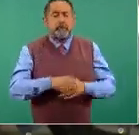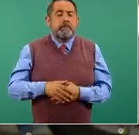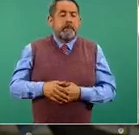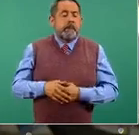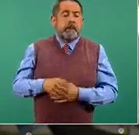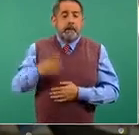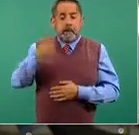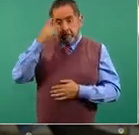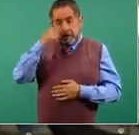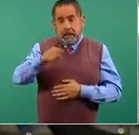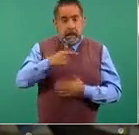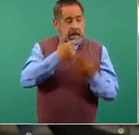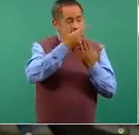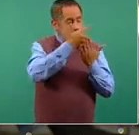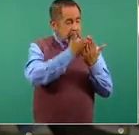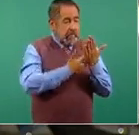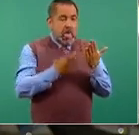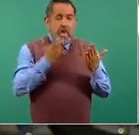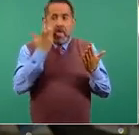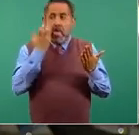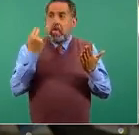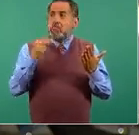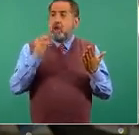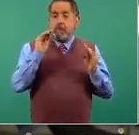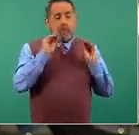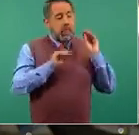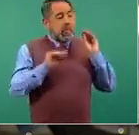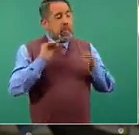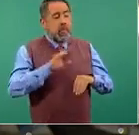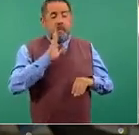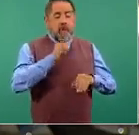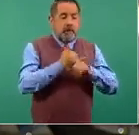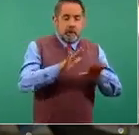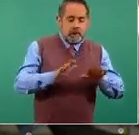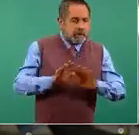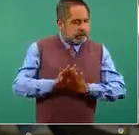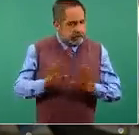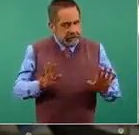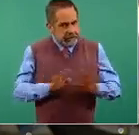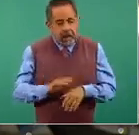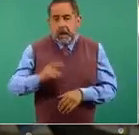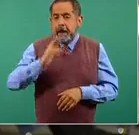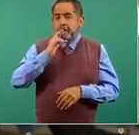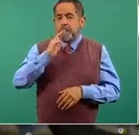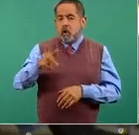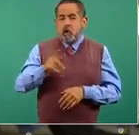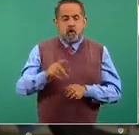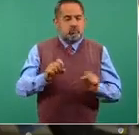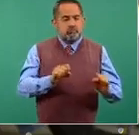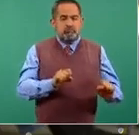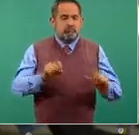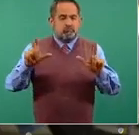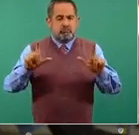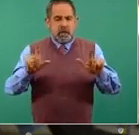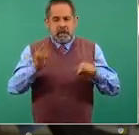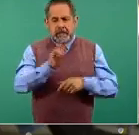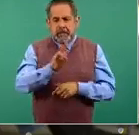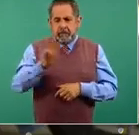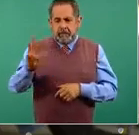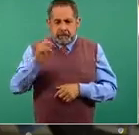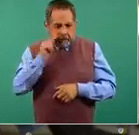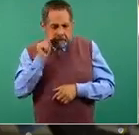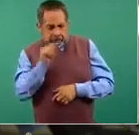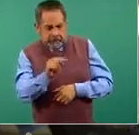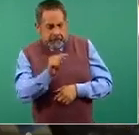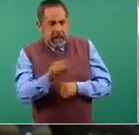evitar estas listas infladas o mala información, estaban pensando en diseñar una plataforma para que